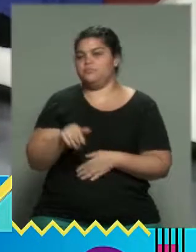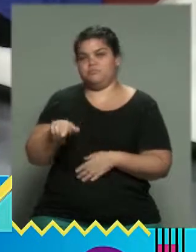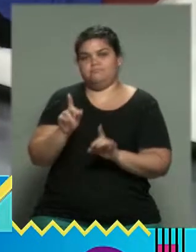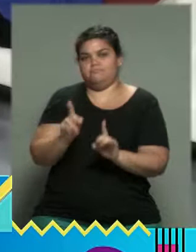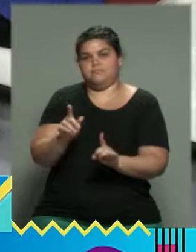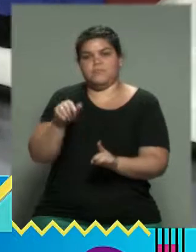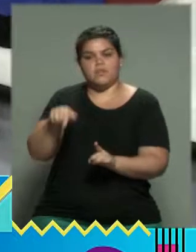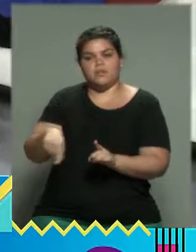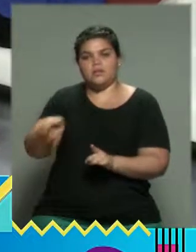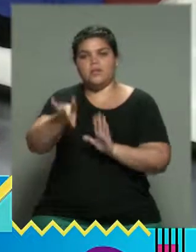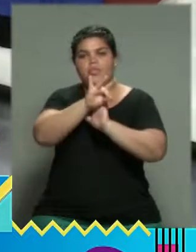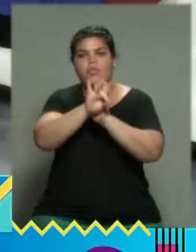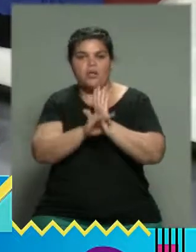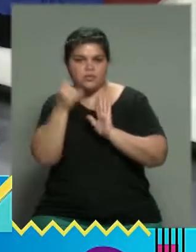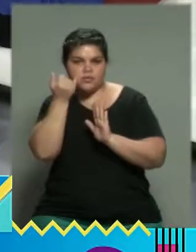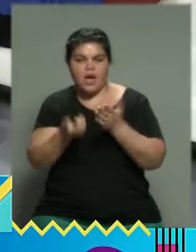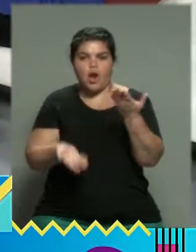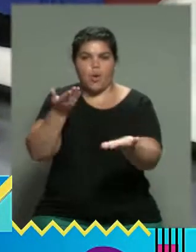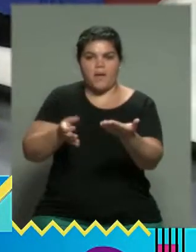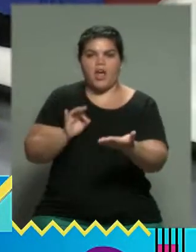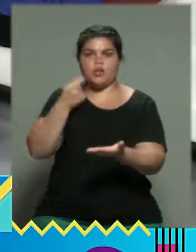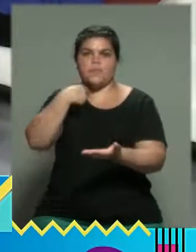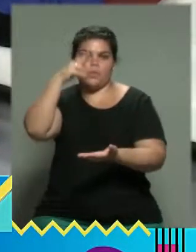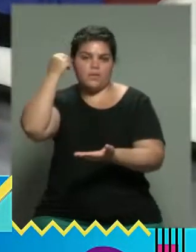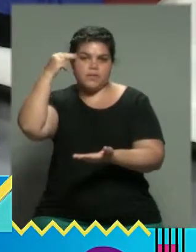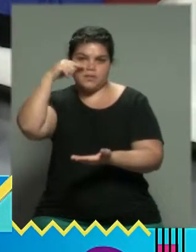hay datos estadísticos que se pueden comparar. En el año 72,